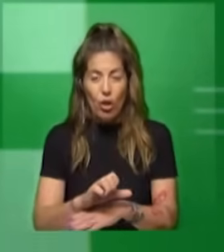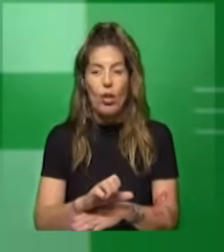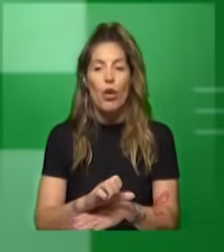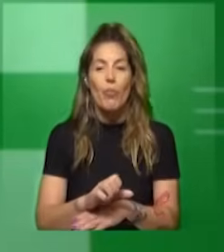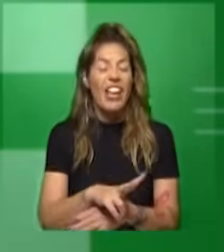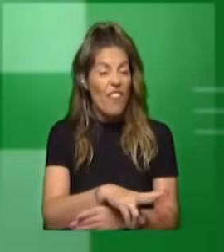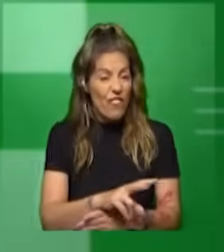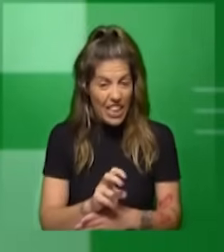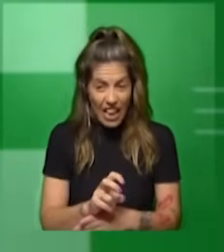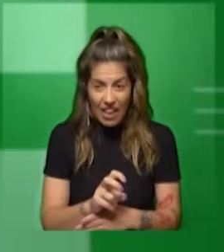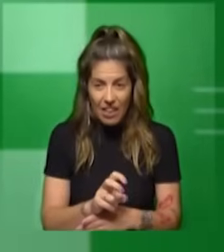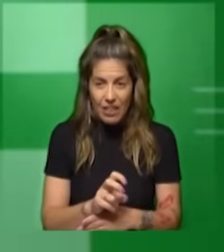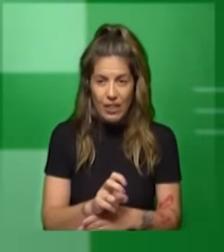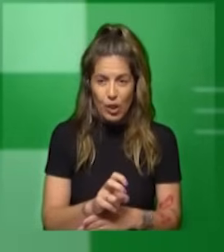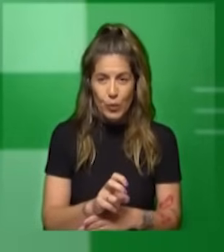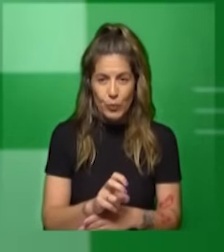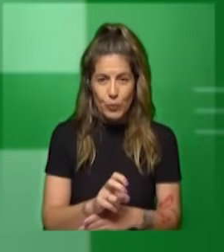el fiscal agarró